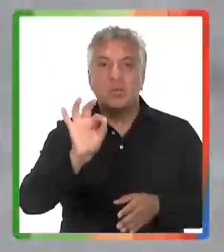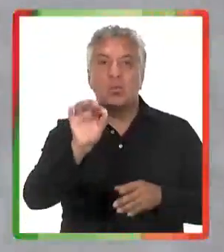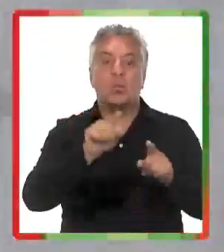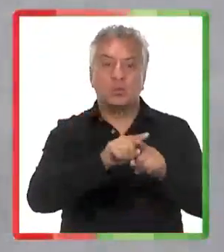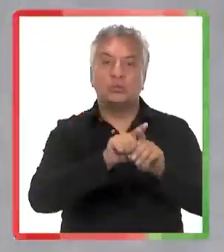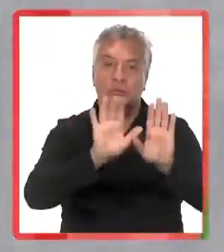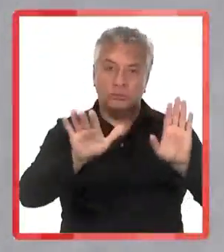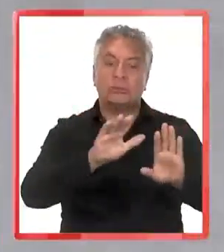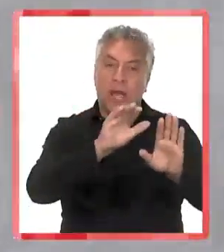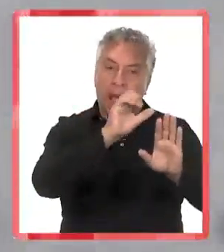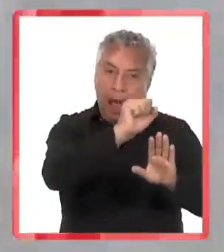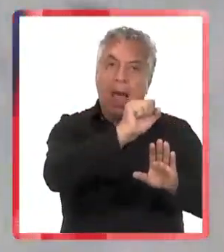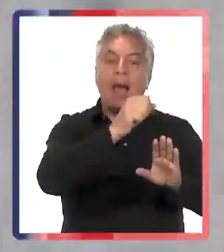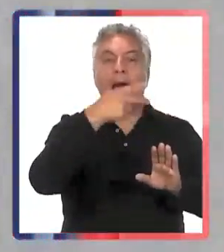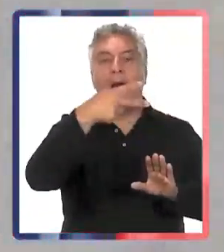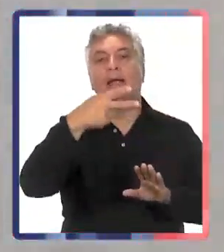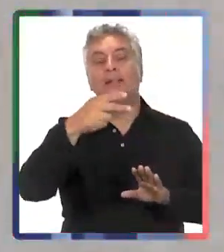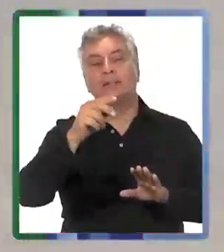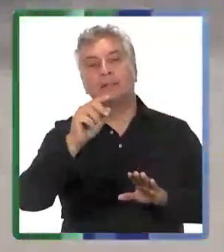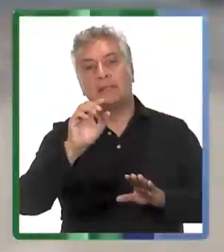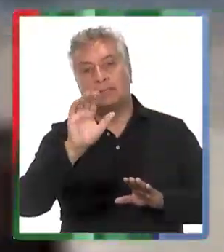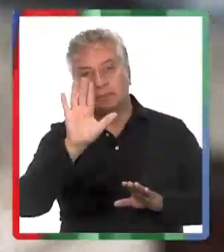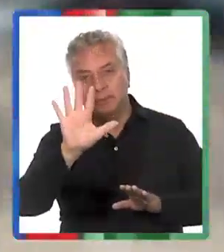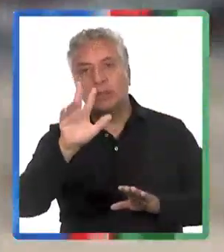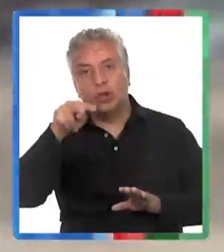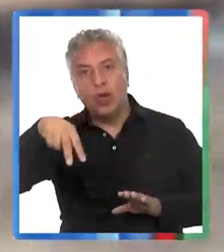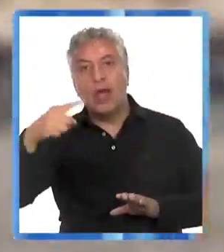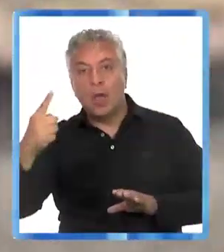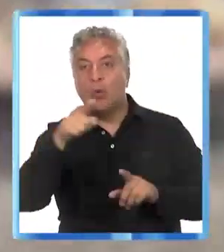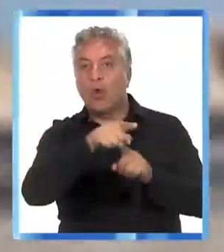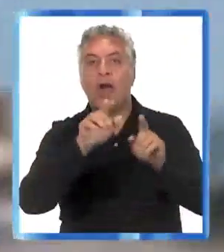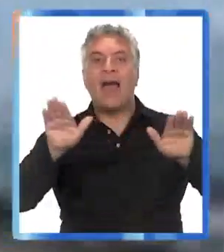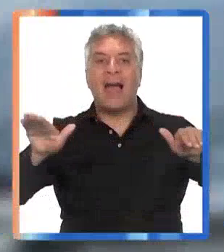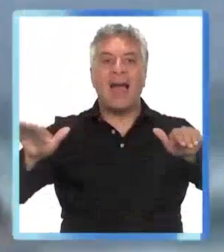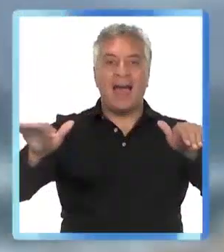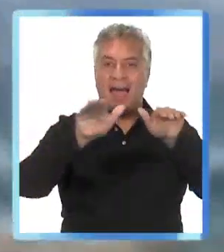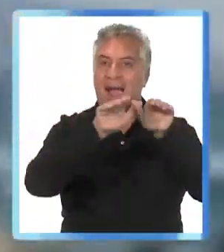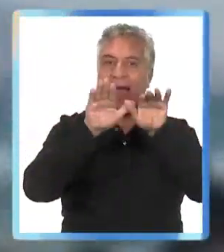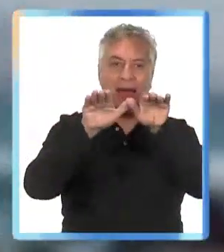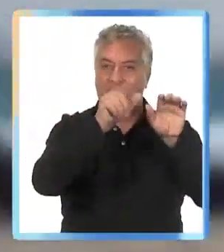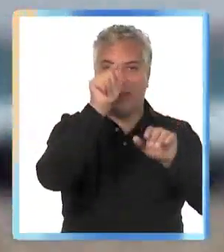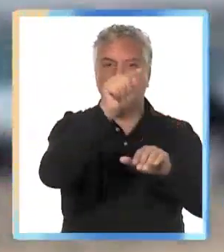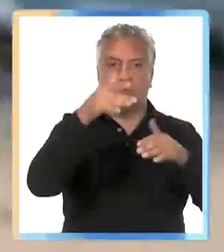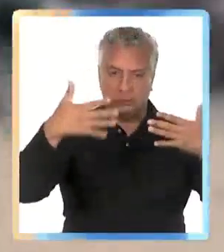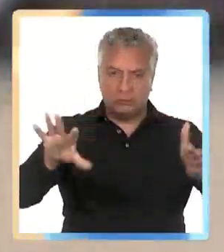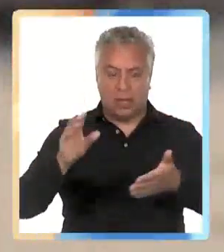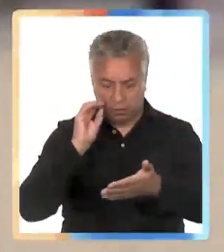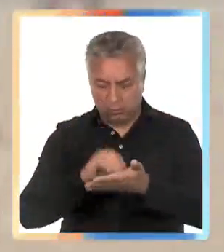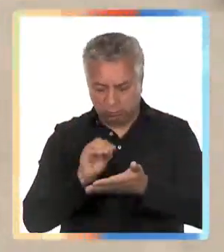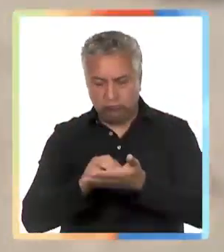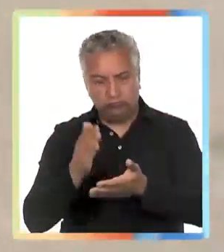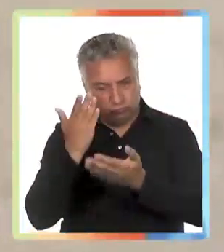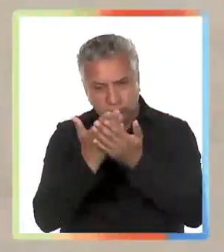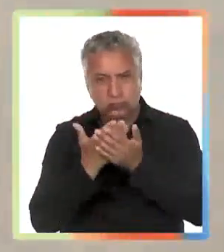que es influenza A, H5N1, que es de aves principalmente, está escrito ya desde el